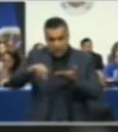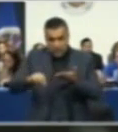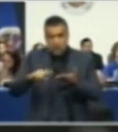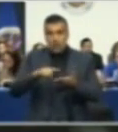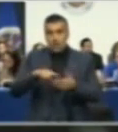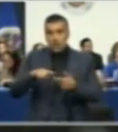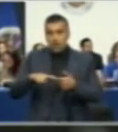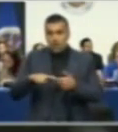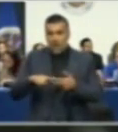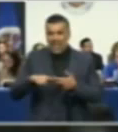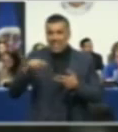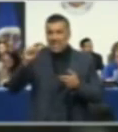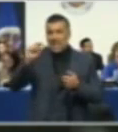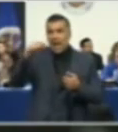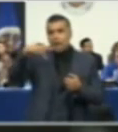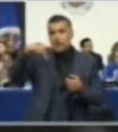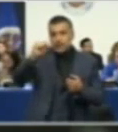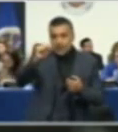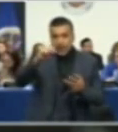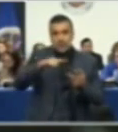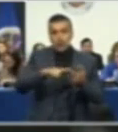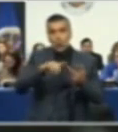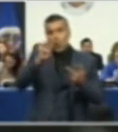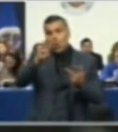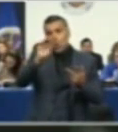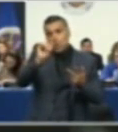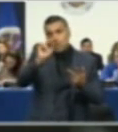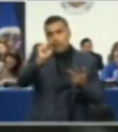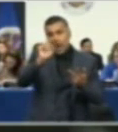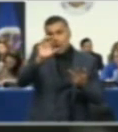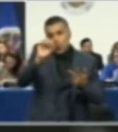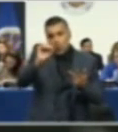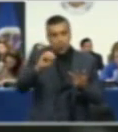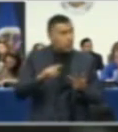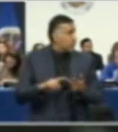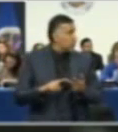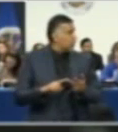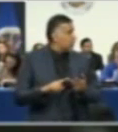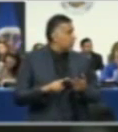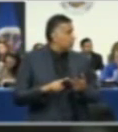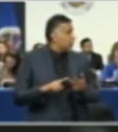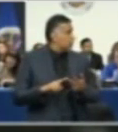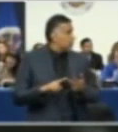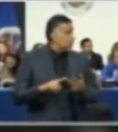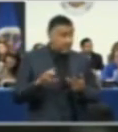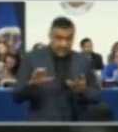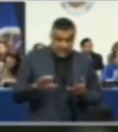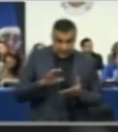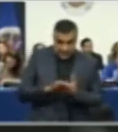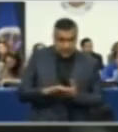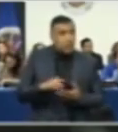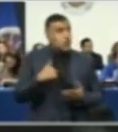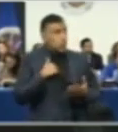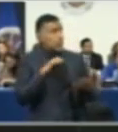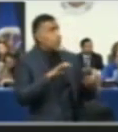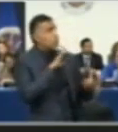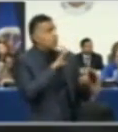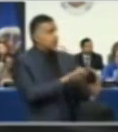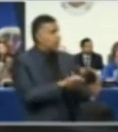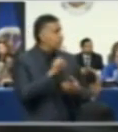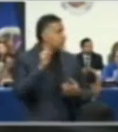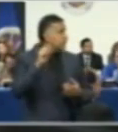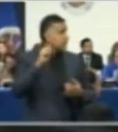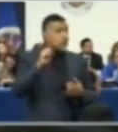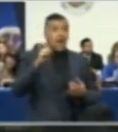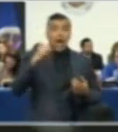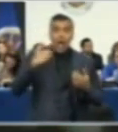de la casa, el departamento, bancos. Y de casarte. Ajá. ¿Tú quisieras casarte? Sí.